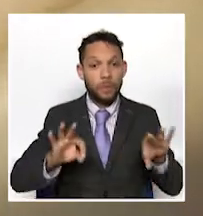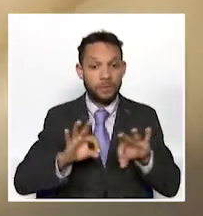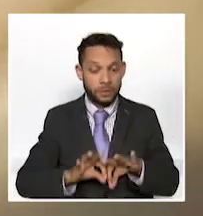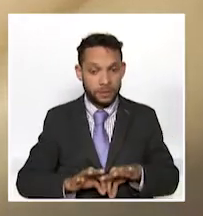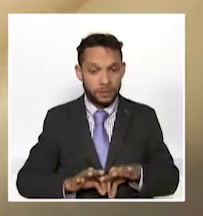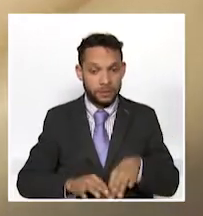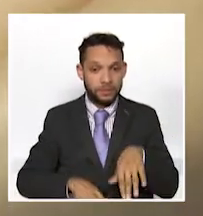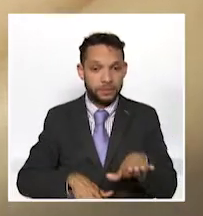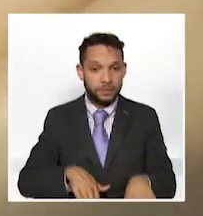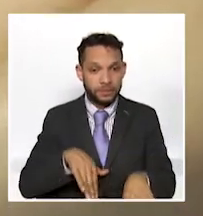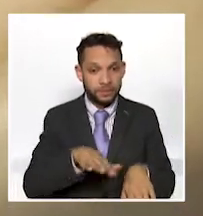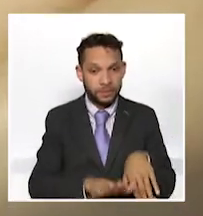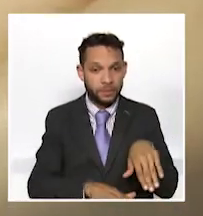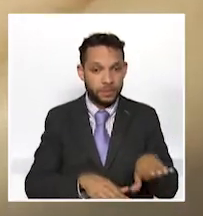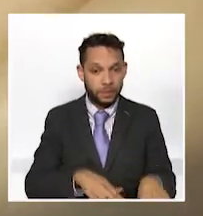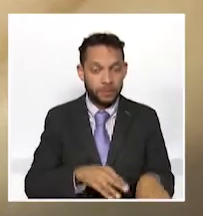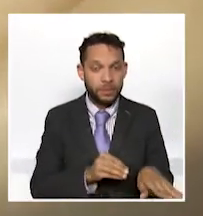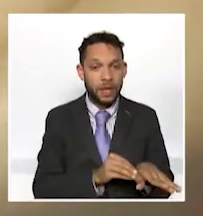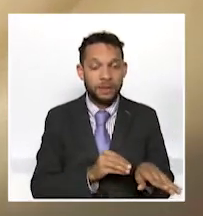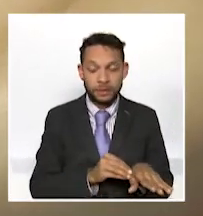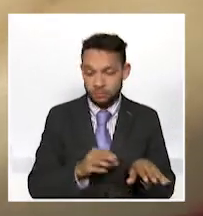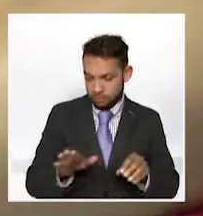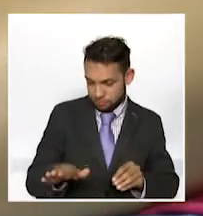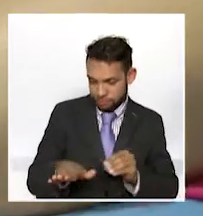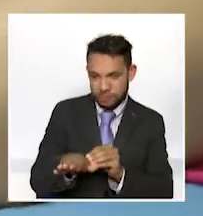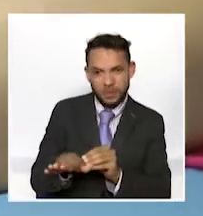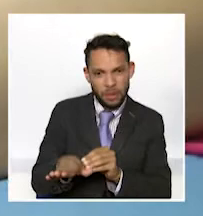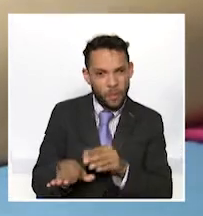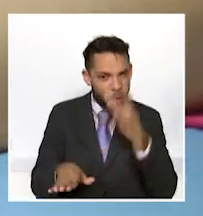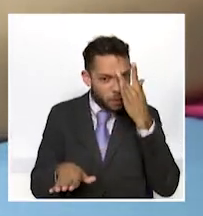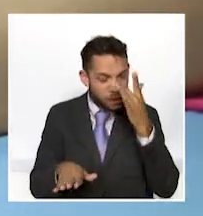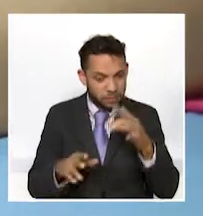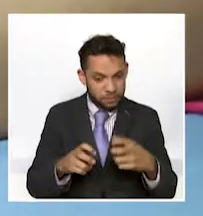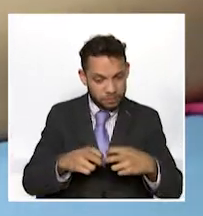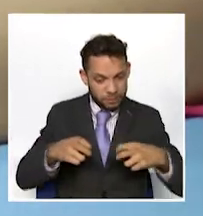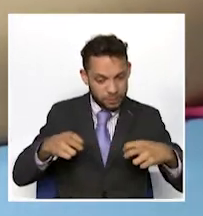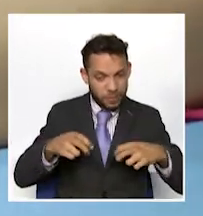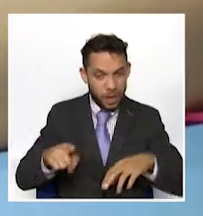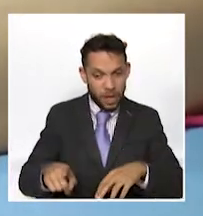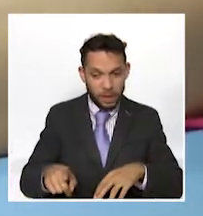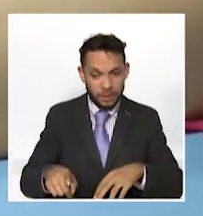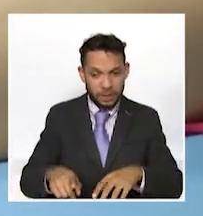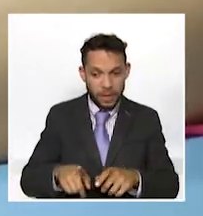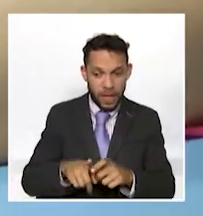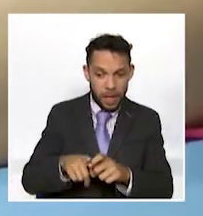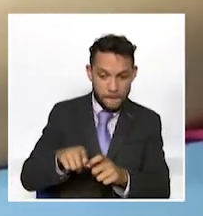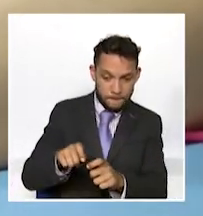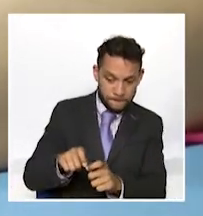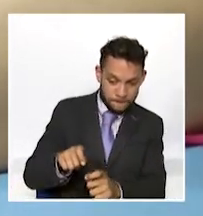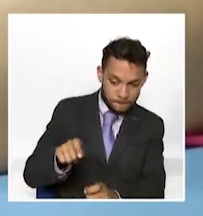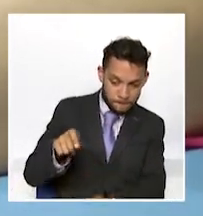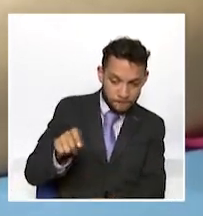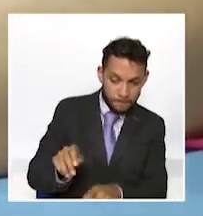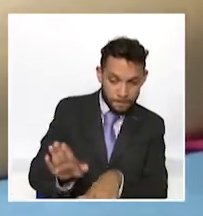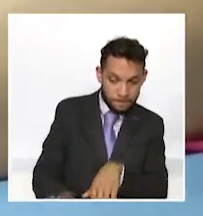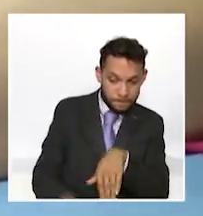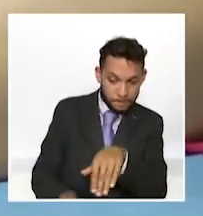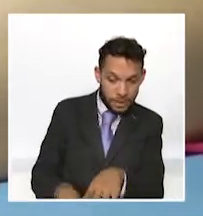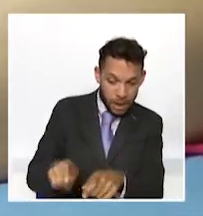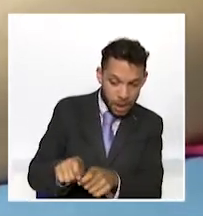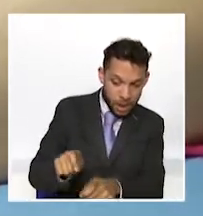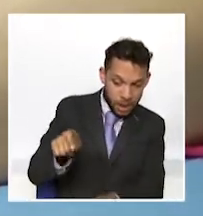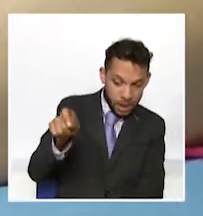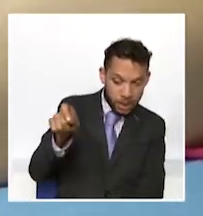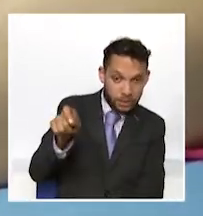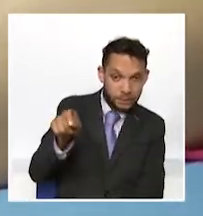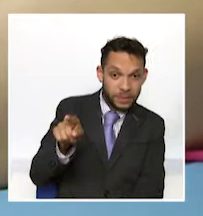genera un acortamiento de una de las extremidades. ¿Esto por qué sucede? No es que ella tenga una pierna más larga que la otra, es que al generarse